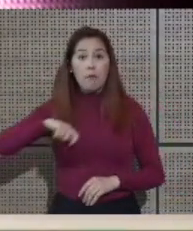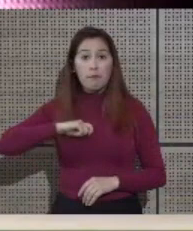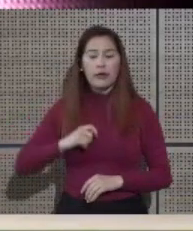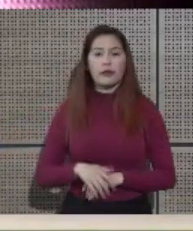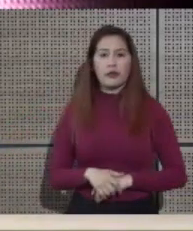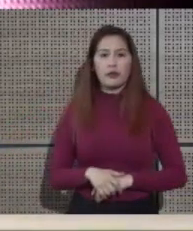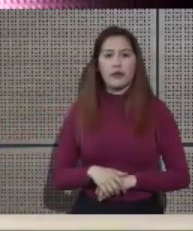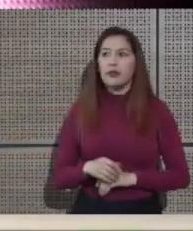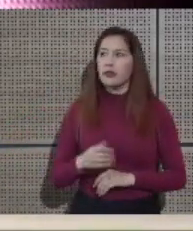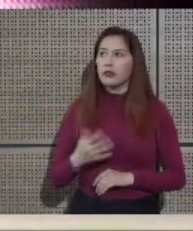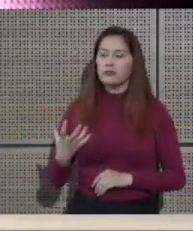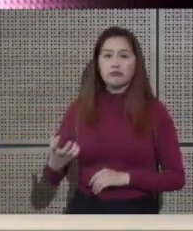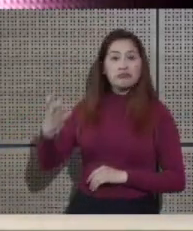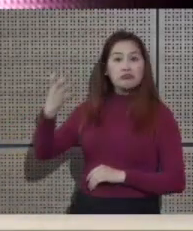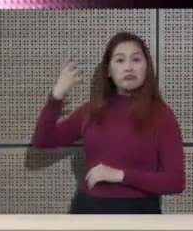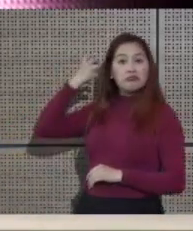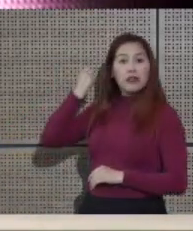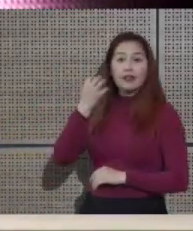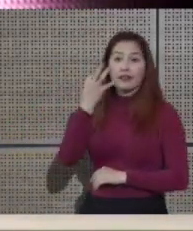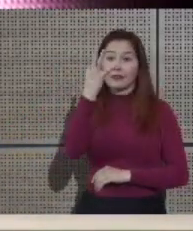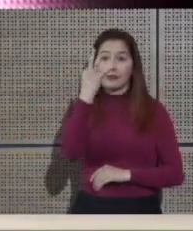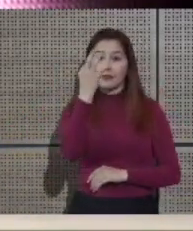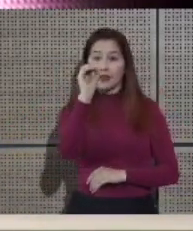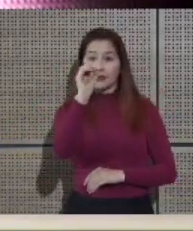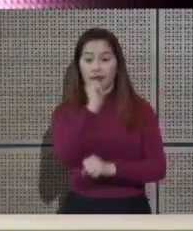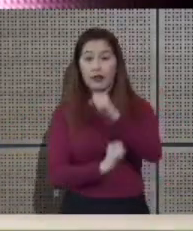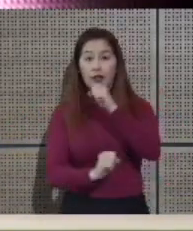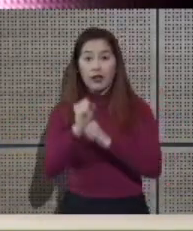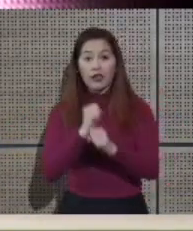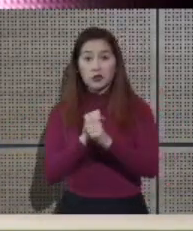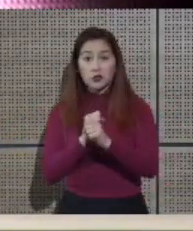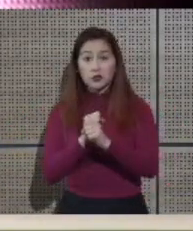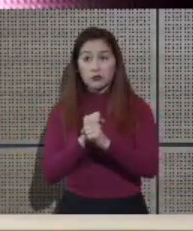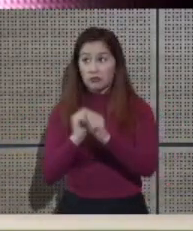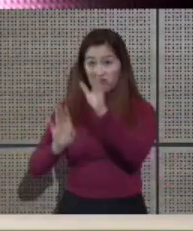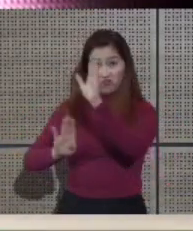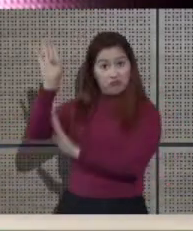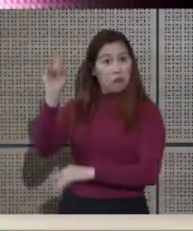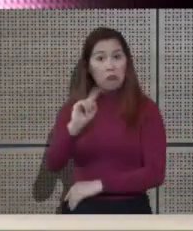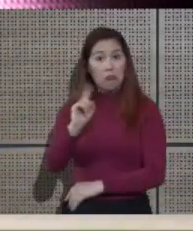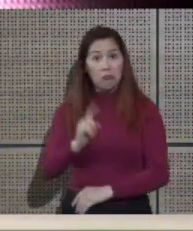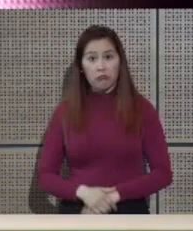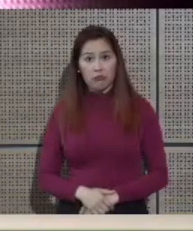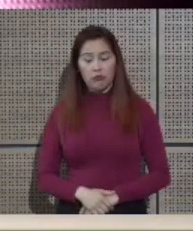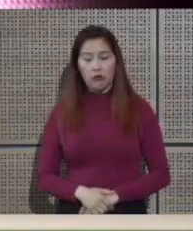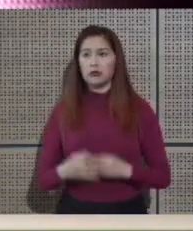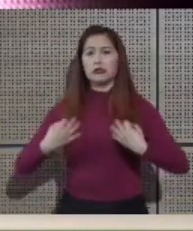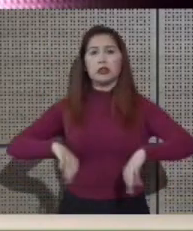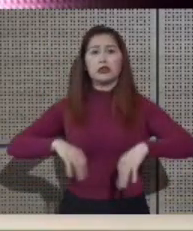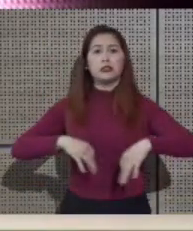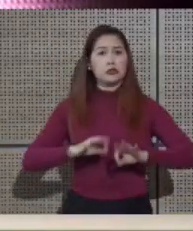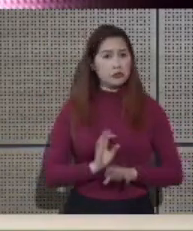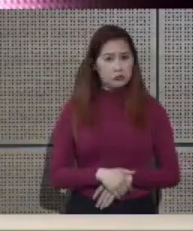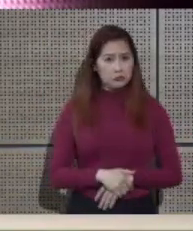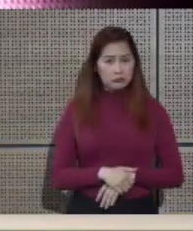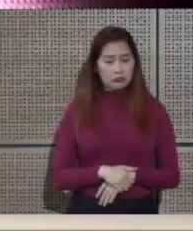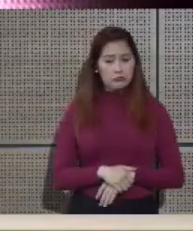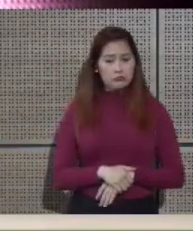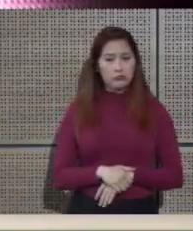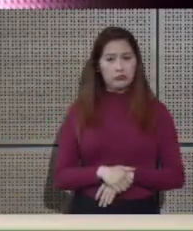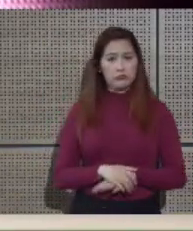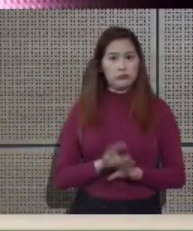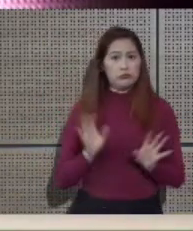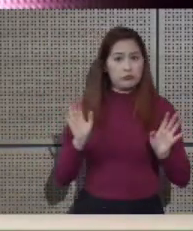España hace 30 años era un país subdesarrollado. Se decía en Europa que África, con el mayor respeto por África, por